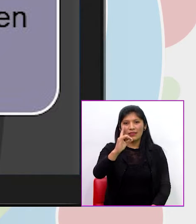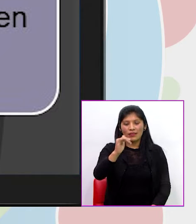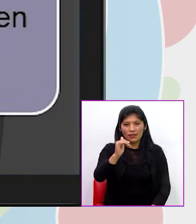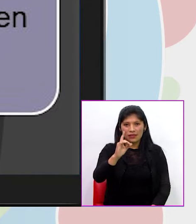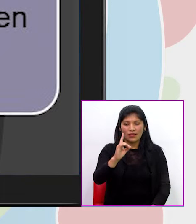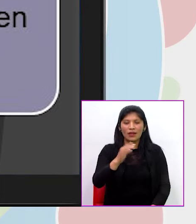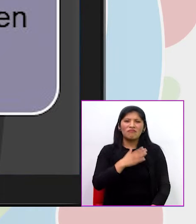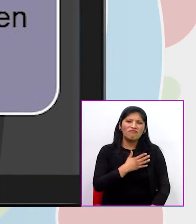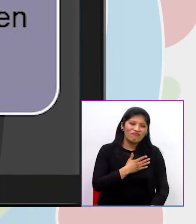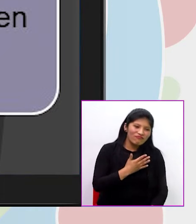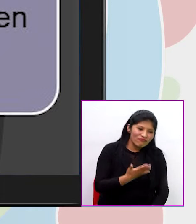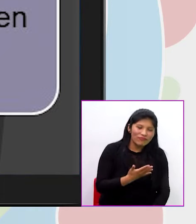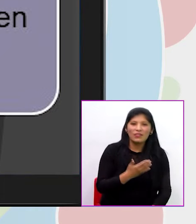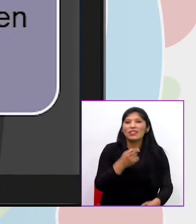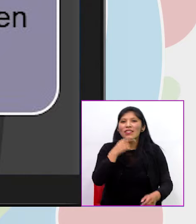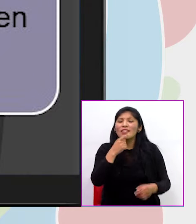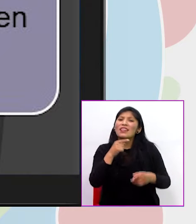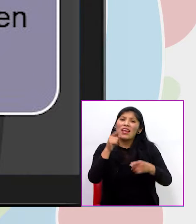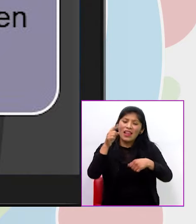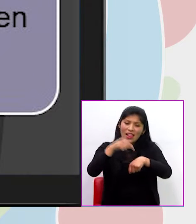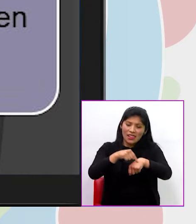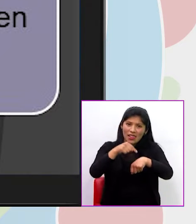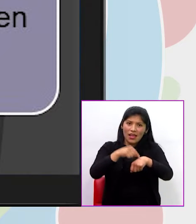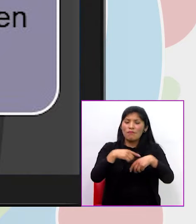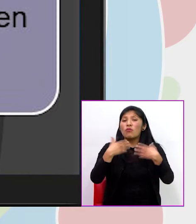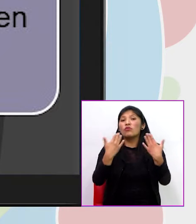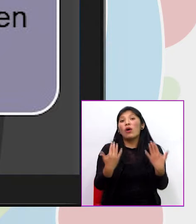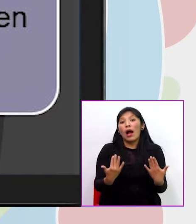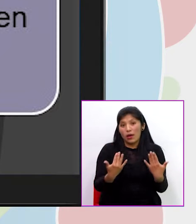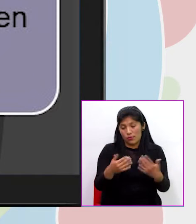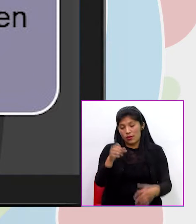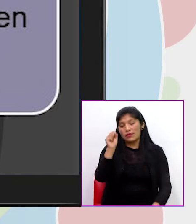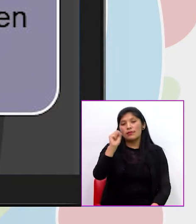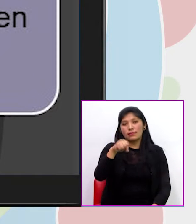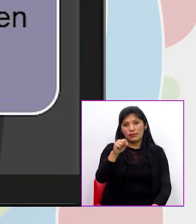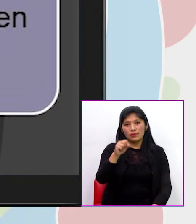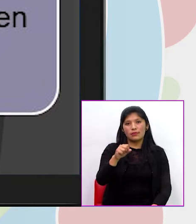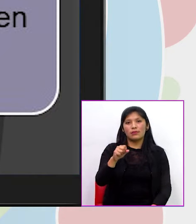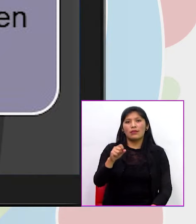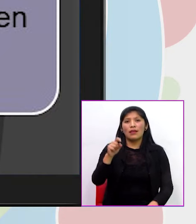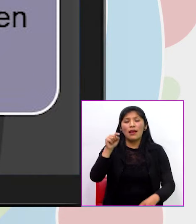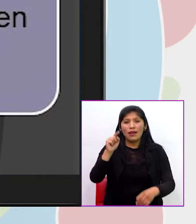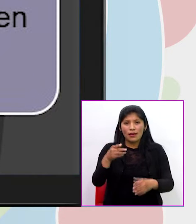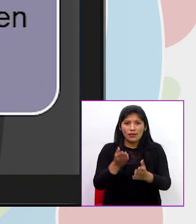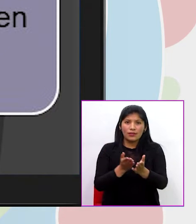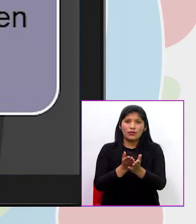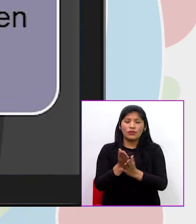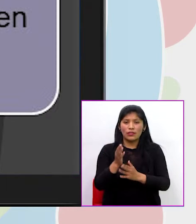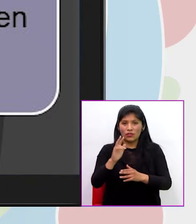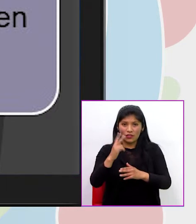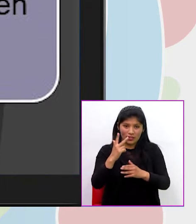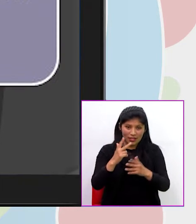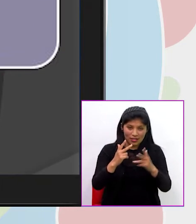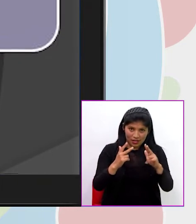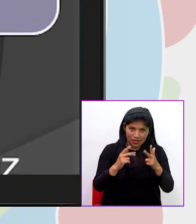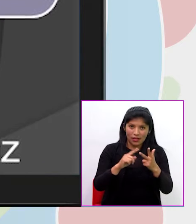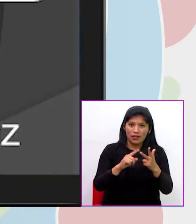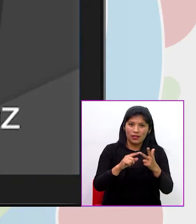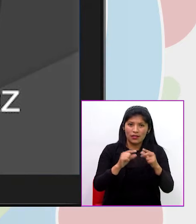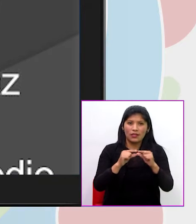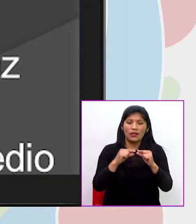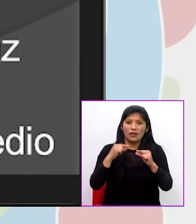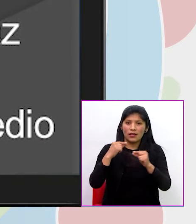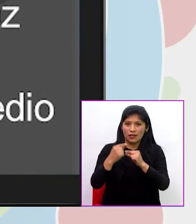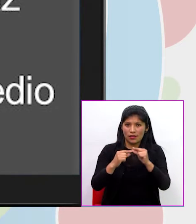derechos van a surgir en nuestro tiempo, son actuales. En estos derechos de tercera generación tenemos,